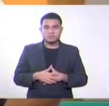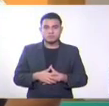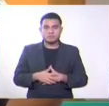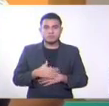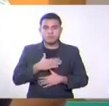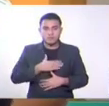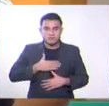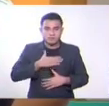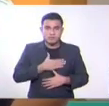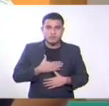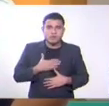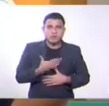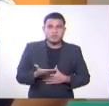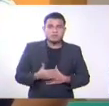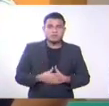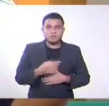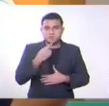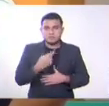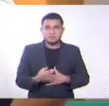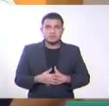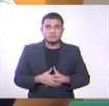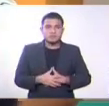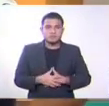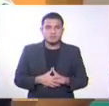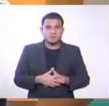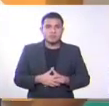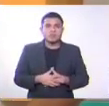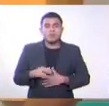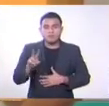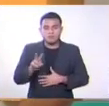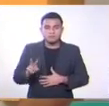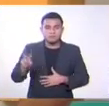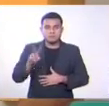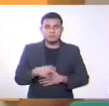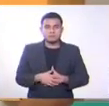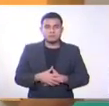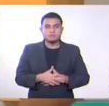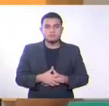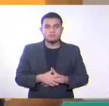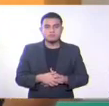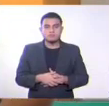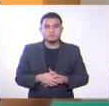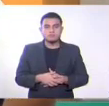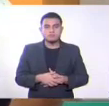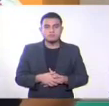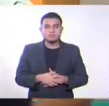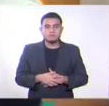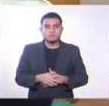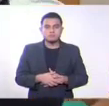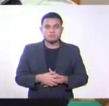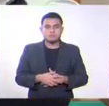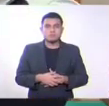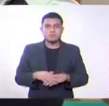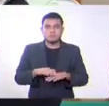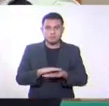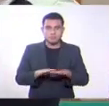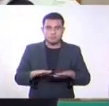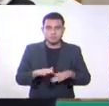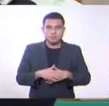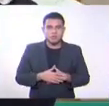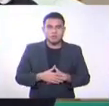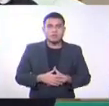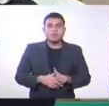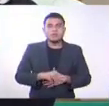para contestar. Sí, menos 2. Y eso al Cuadrado. cuadrado. Y ya casi terminamos. ¿Cuánto es